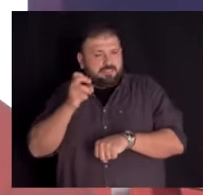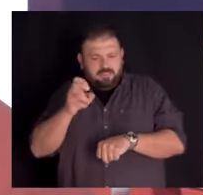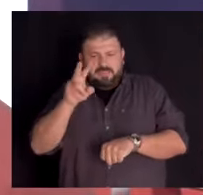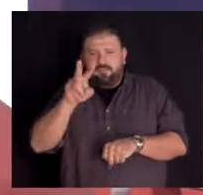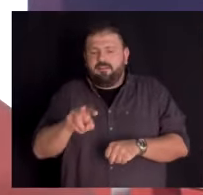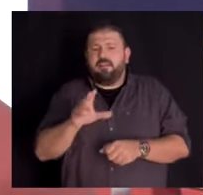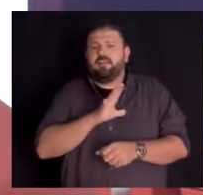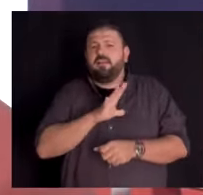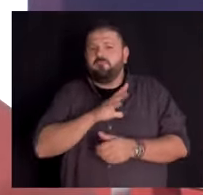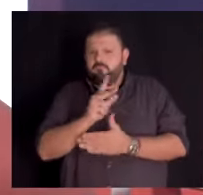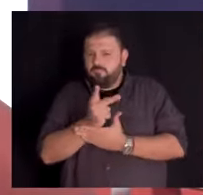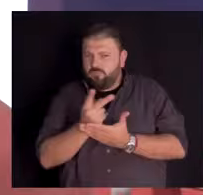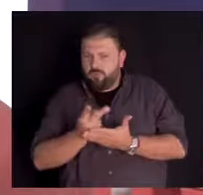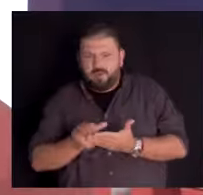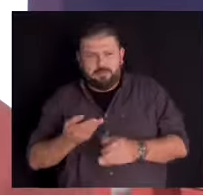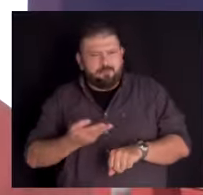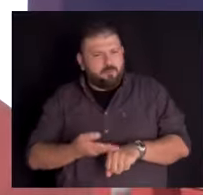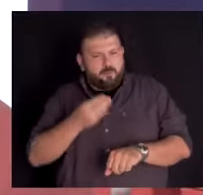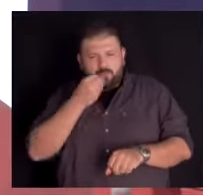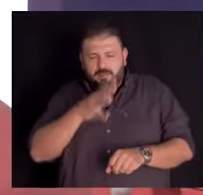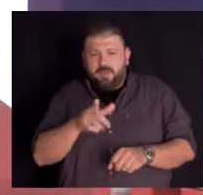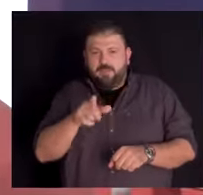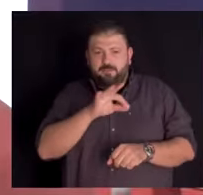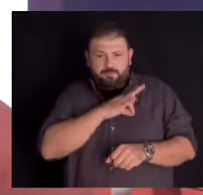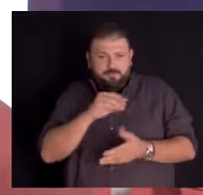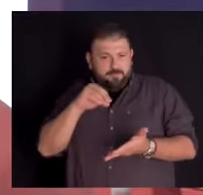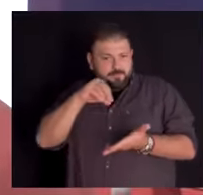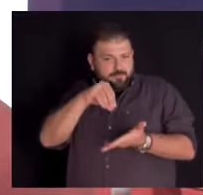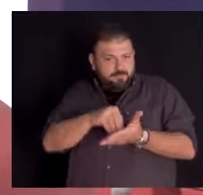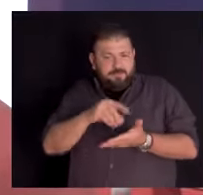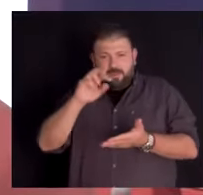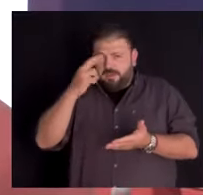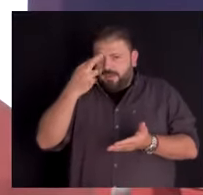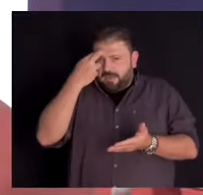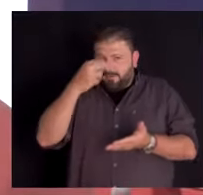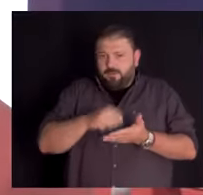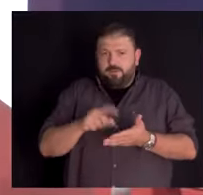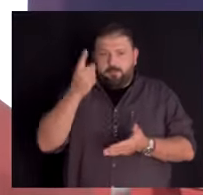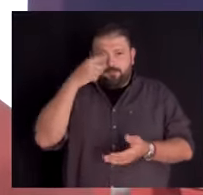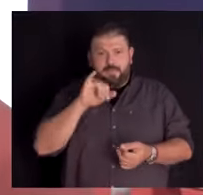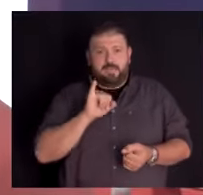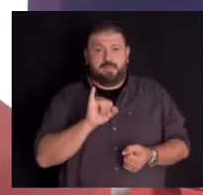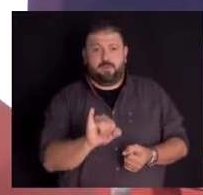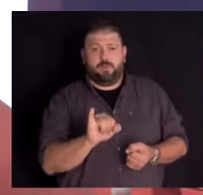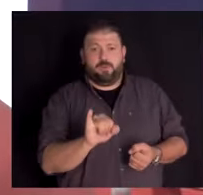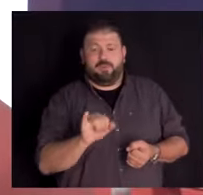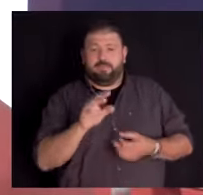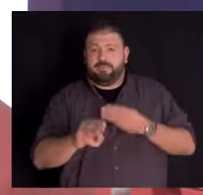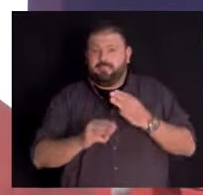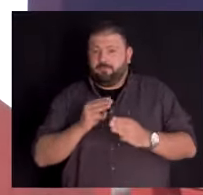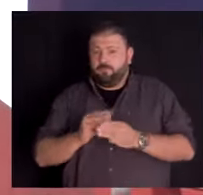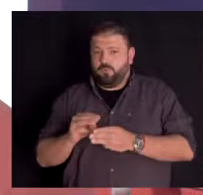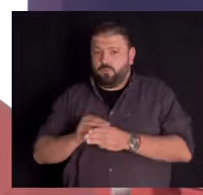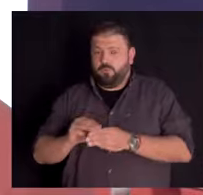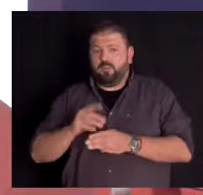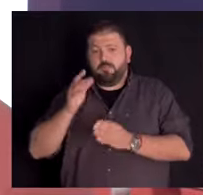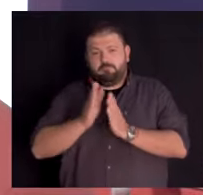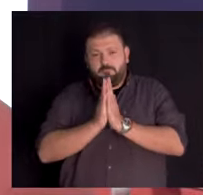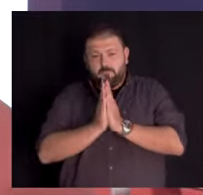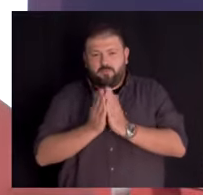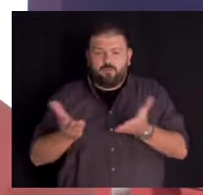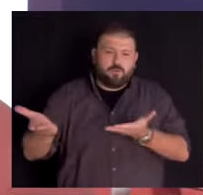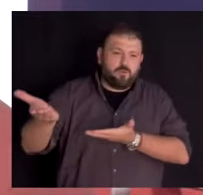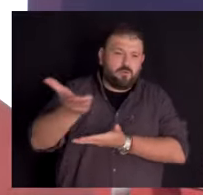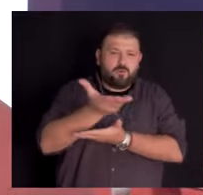padre. Tienen que estar ya, pónganlo en su agenda. La mayoría siempre viene a Mundo Morado, pero esta liga tienen que compartirla con todos